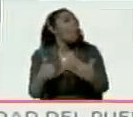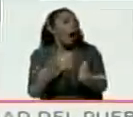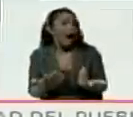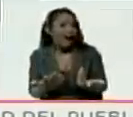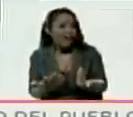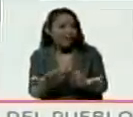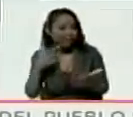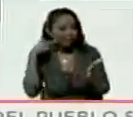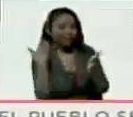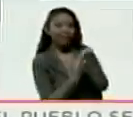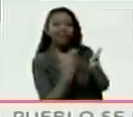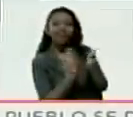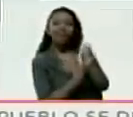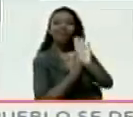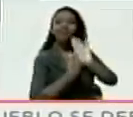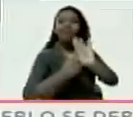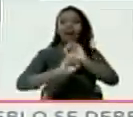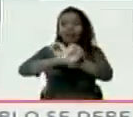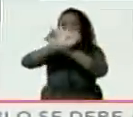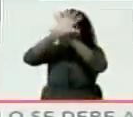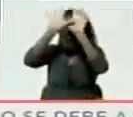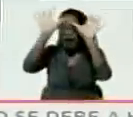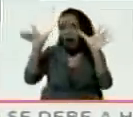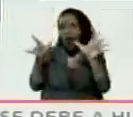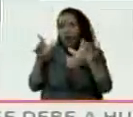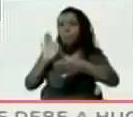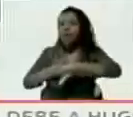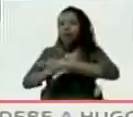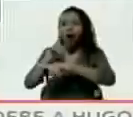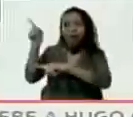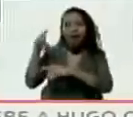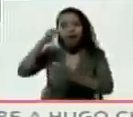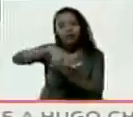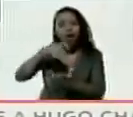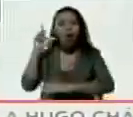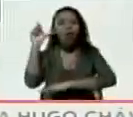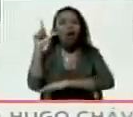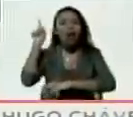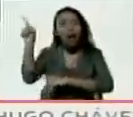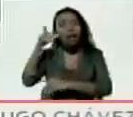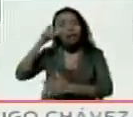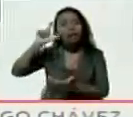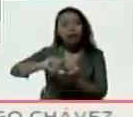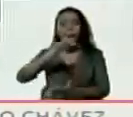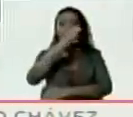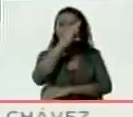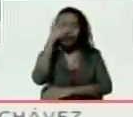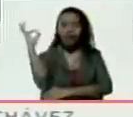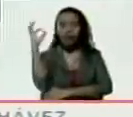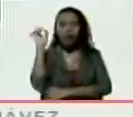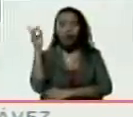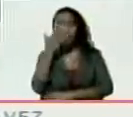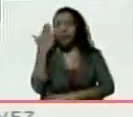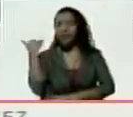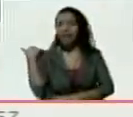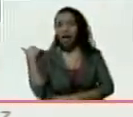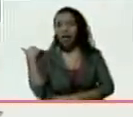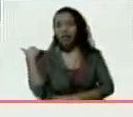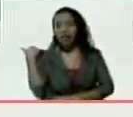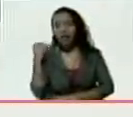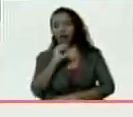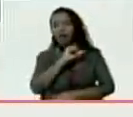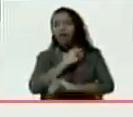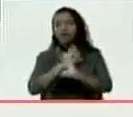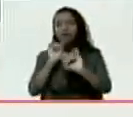las evidencias de lo que realmente ocurrió en el estado Lara, en la ciudad de Barquisimeto, el pasado fin de semana.